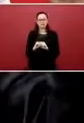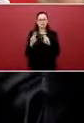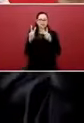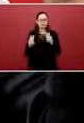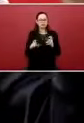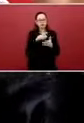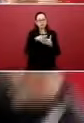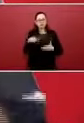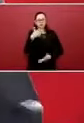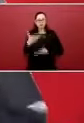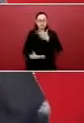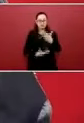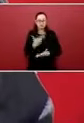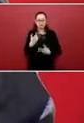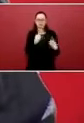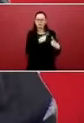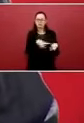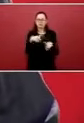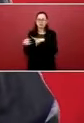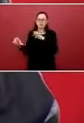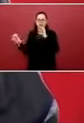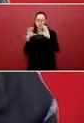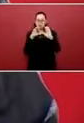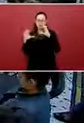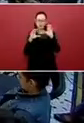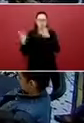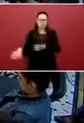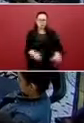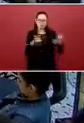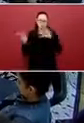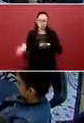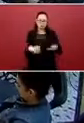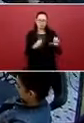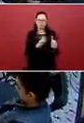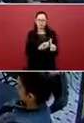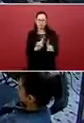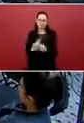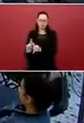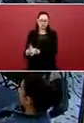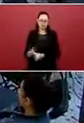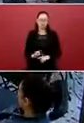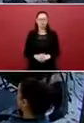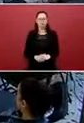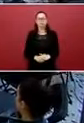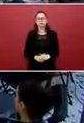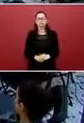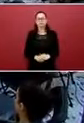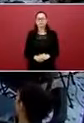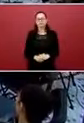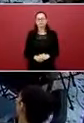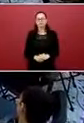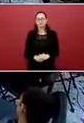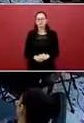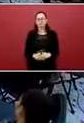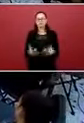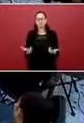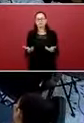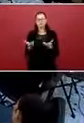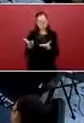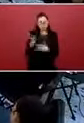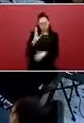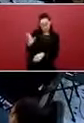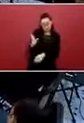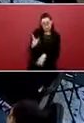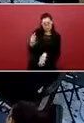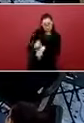de servicios de comunicación de cómputo. Me permite con la tesorera,